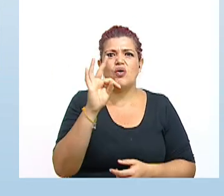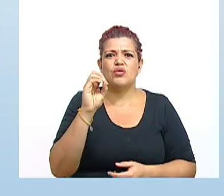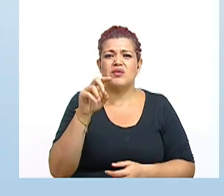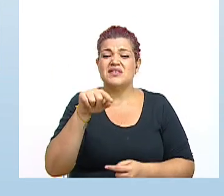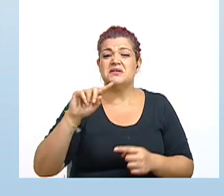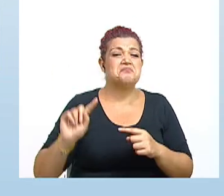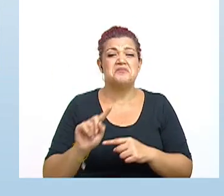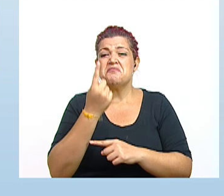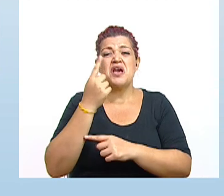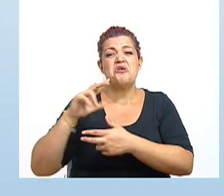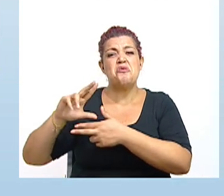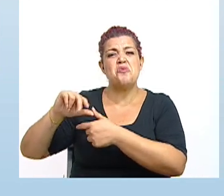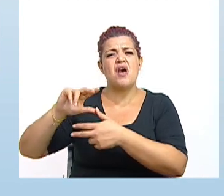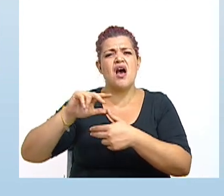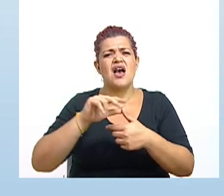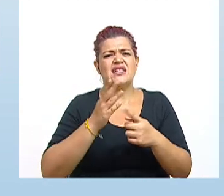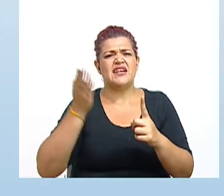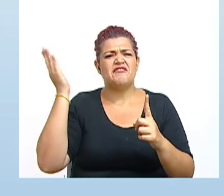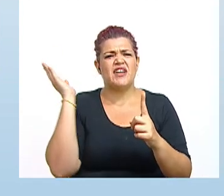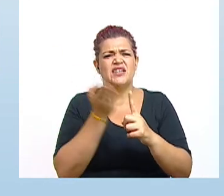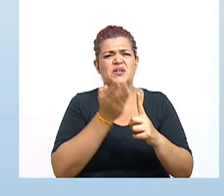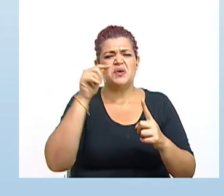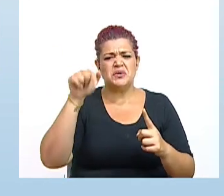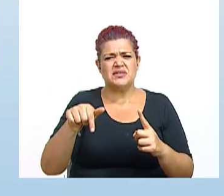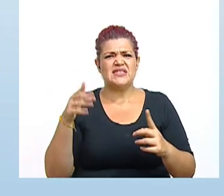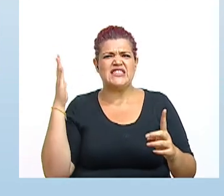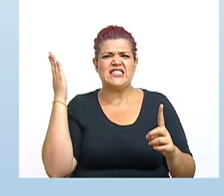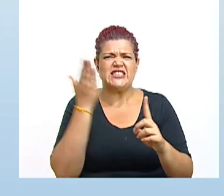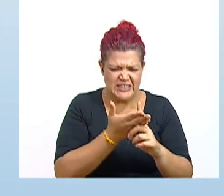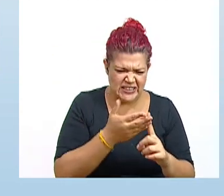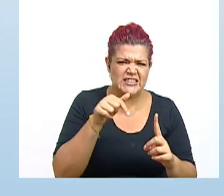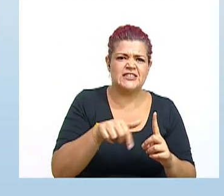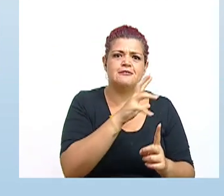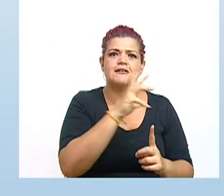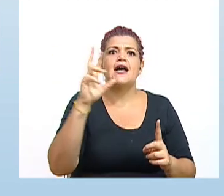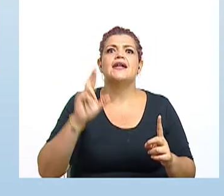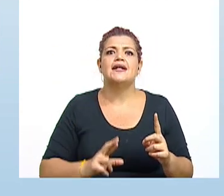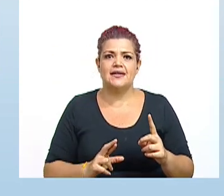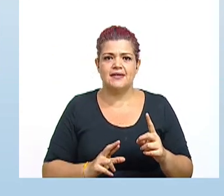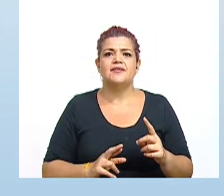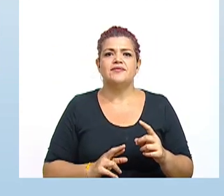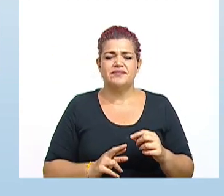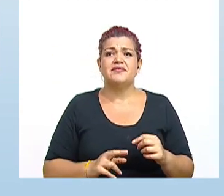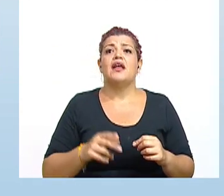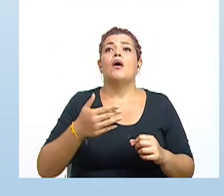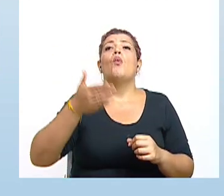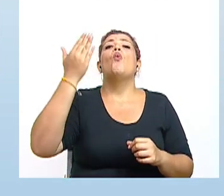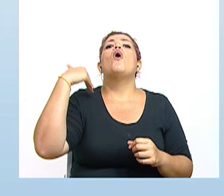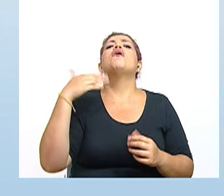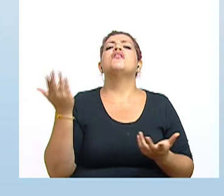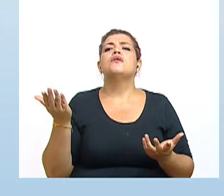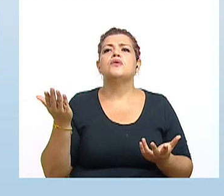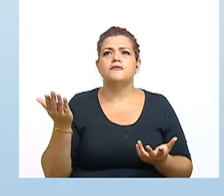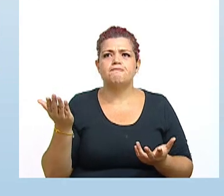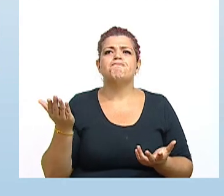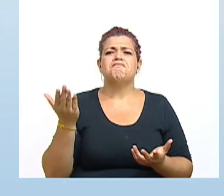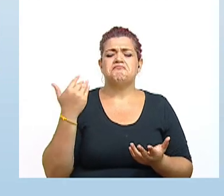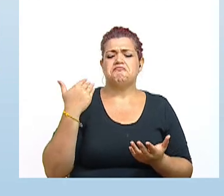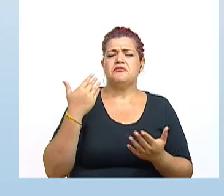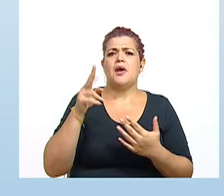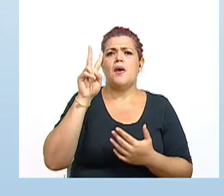el primer huracán que afectó directamente a nuestro país. Aquí tenemos la fecha, relativamente